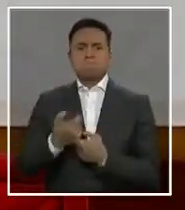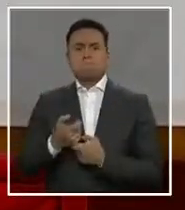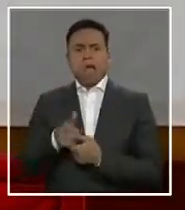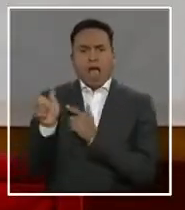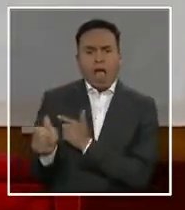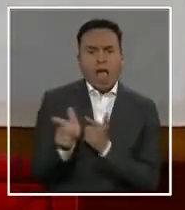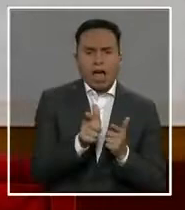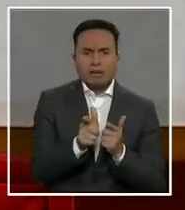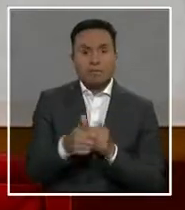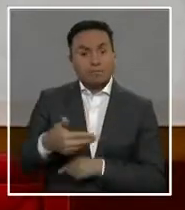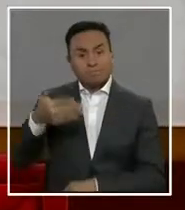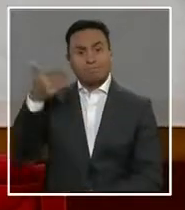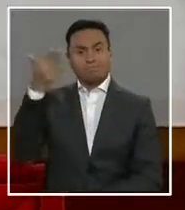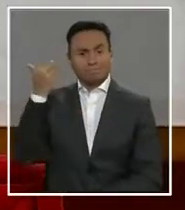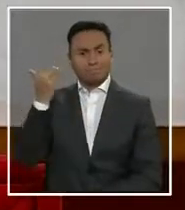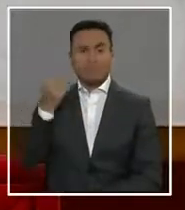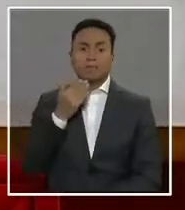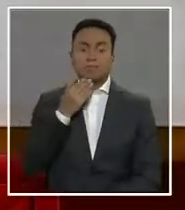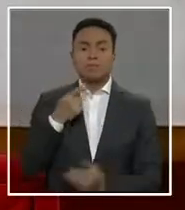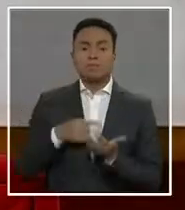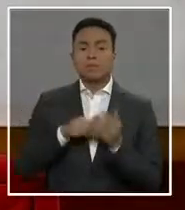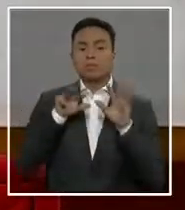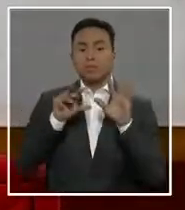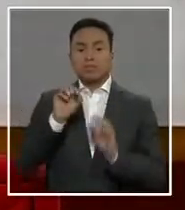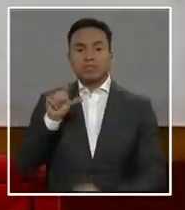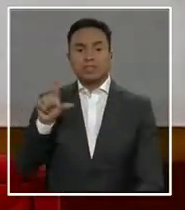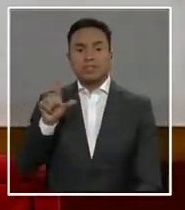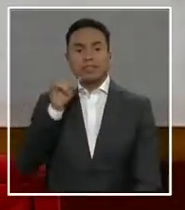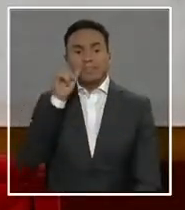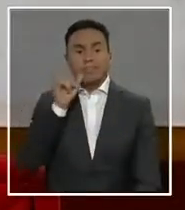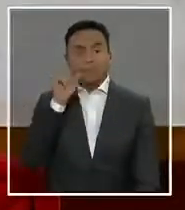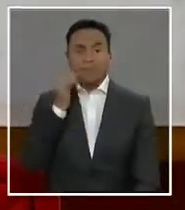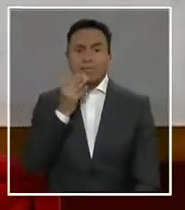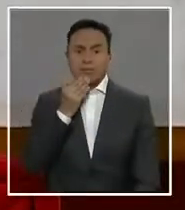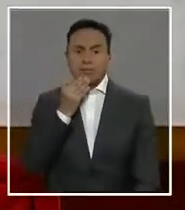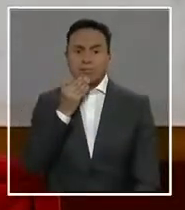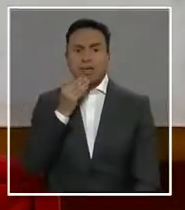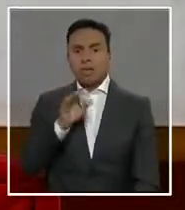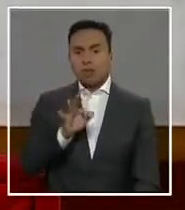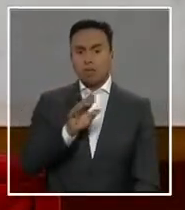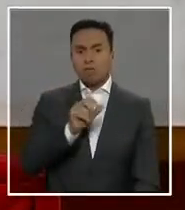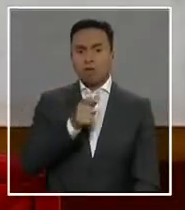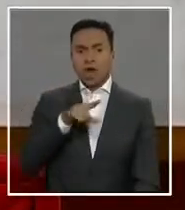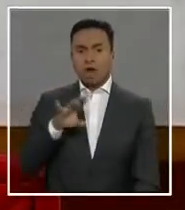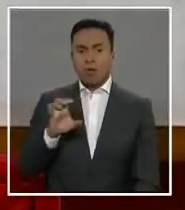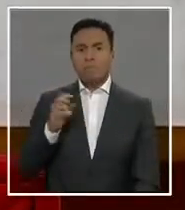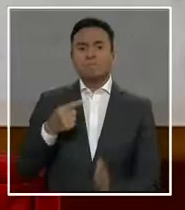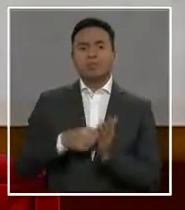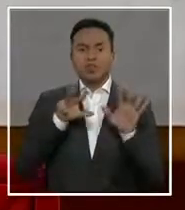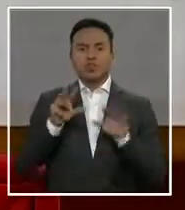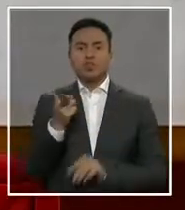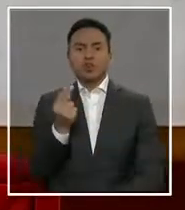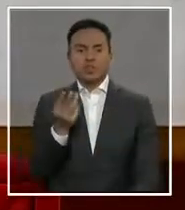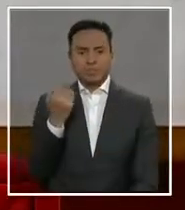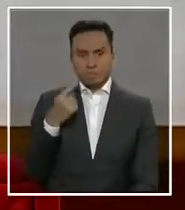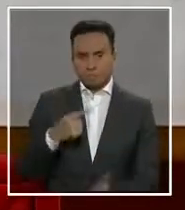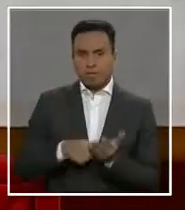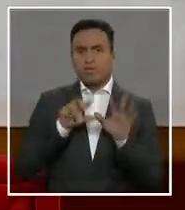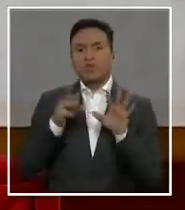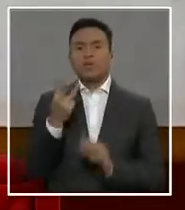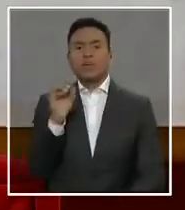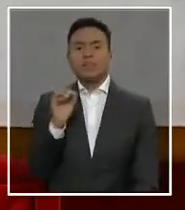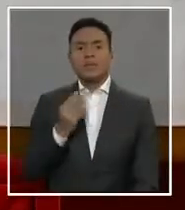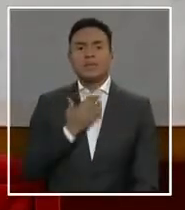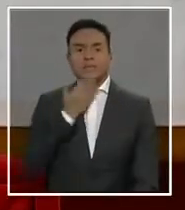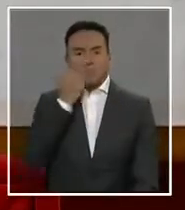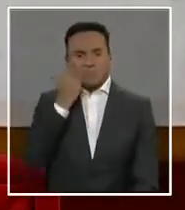armas. También en 1907 en Iquique, Forrahue en 1912, 1920 en